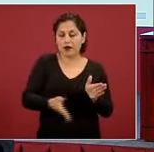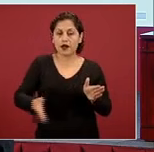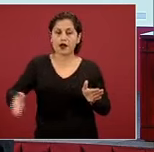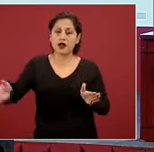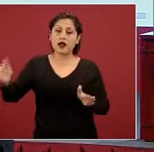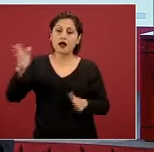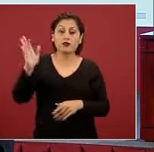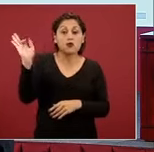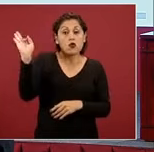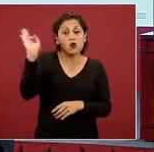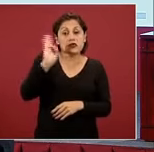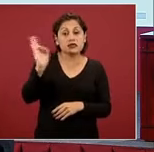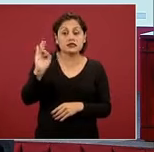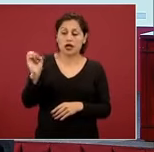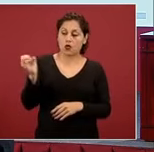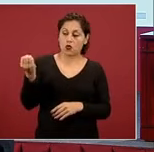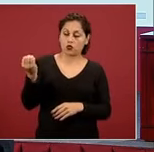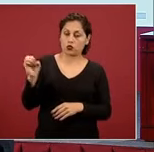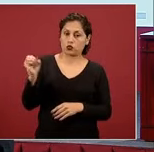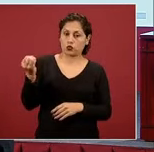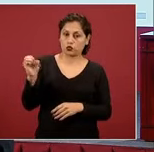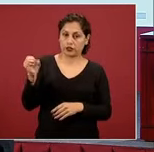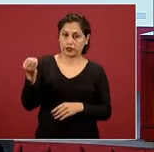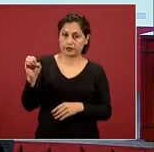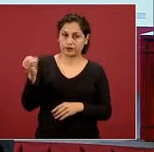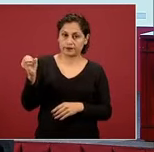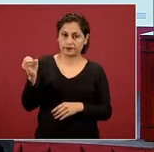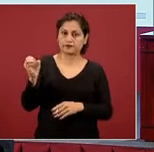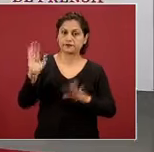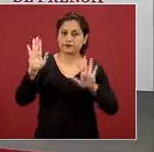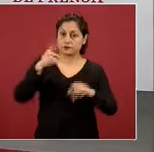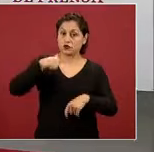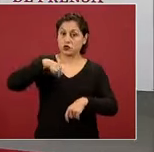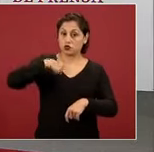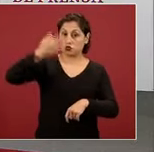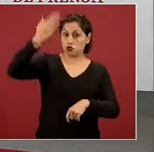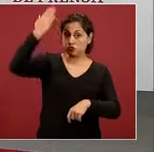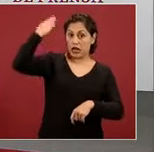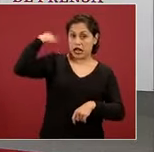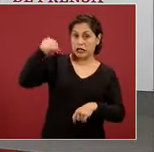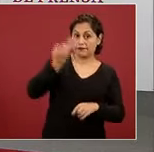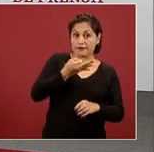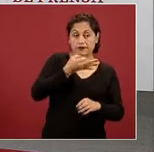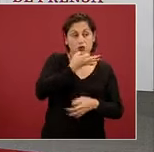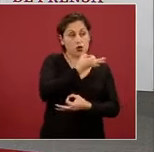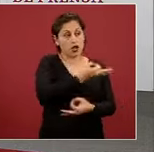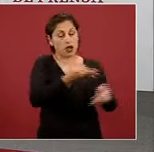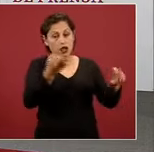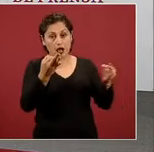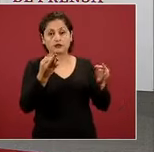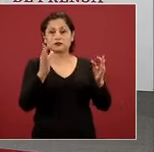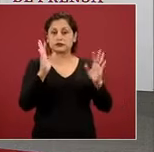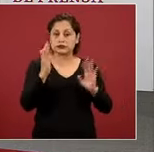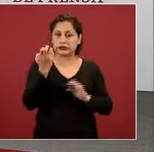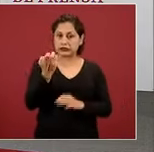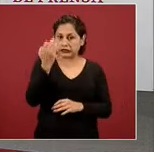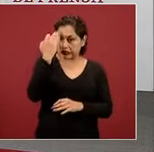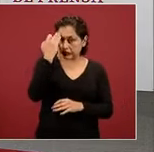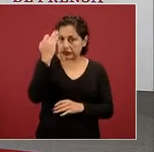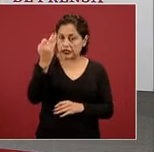al menos el mes de octubre. Esa fue la predicción de una epidemia larga, considerando